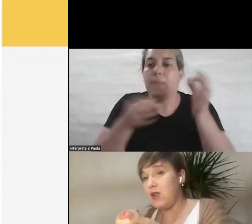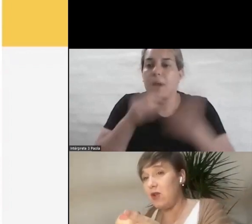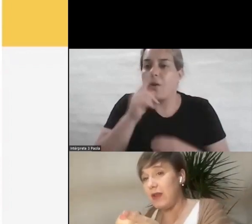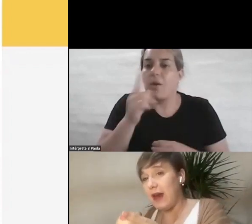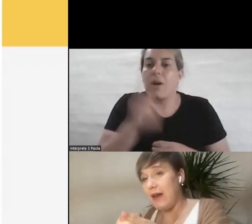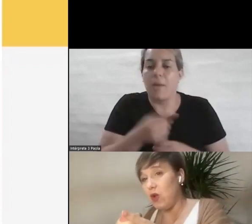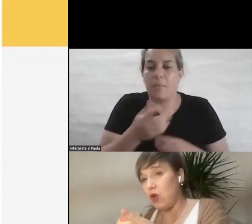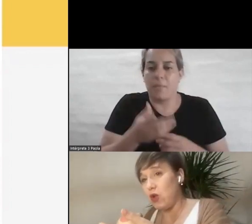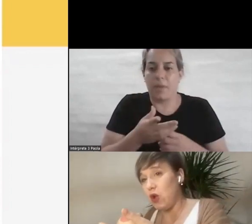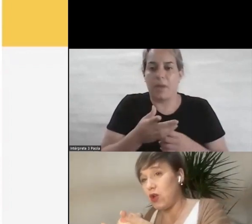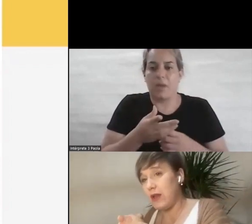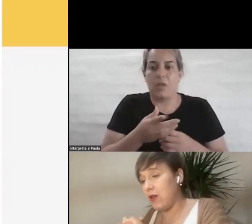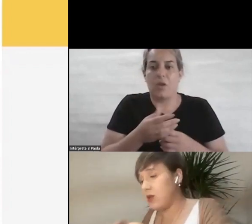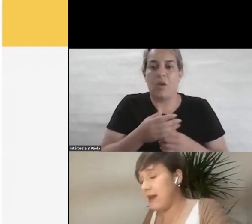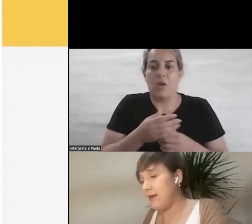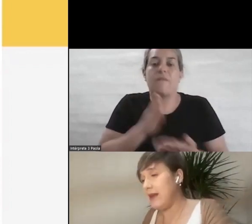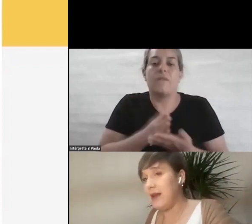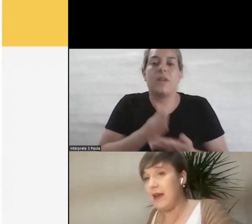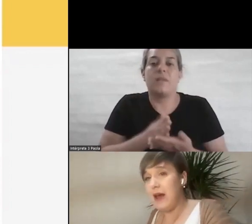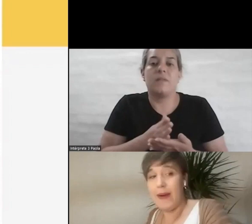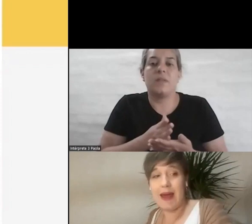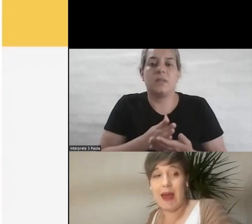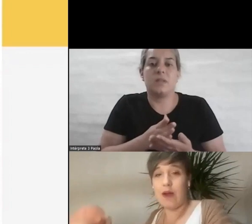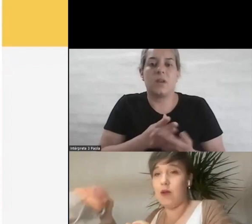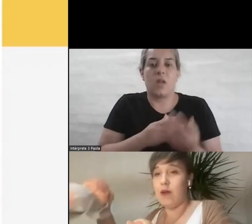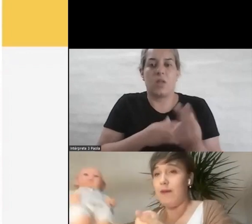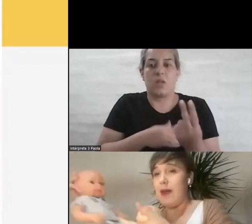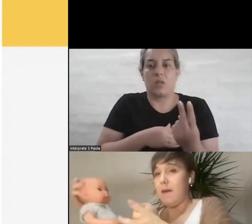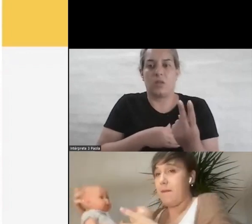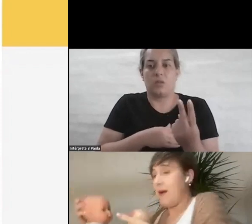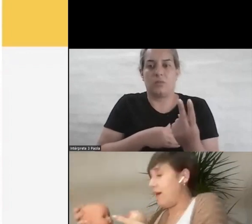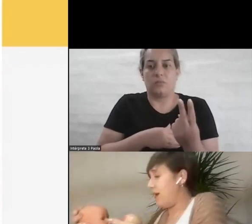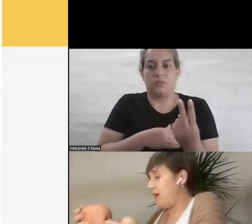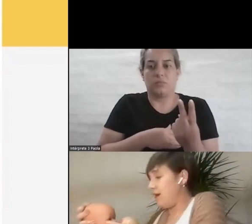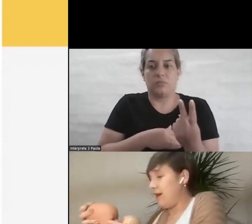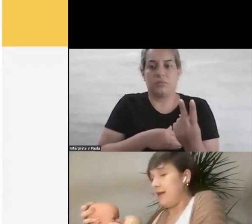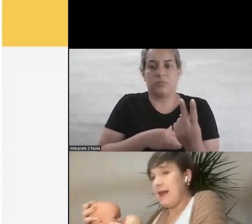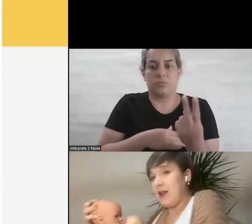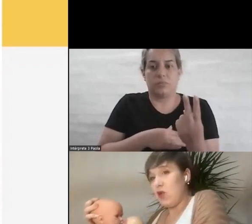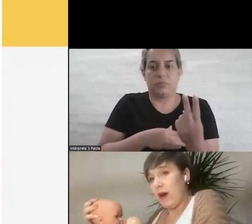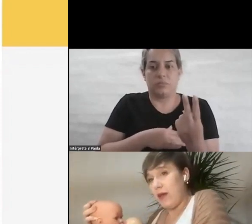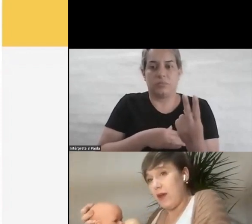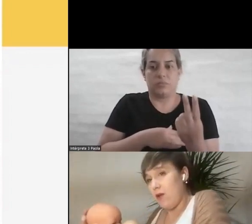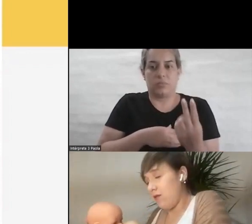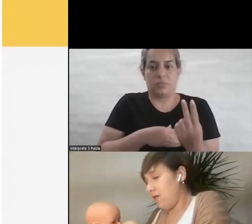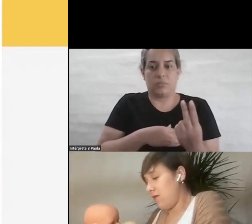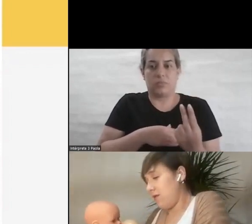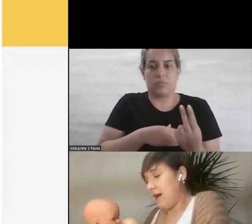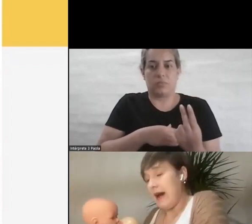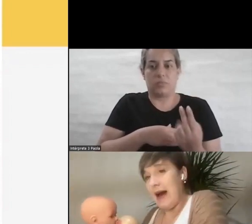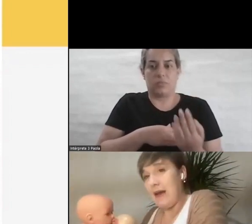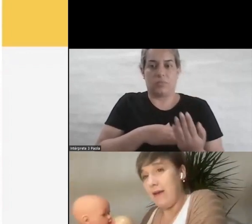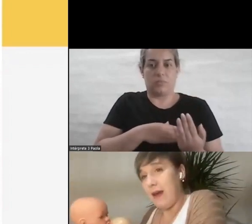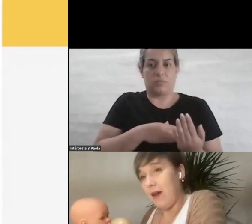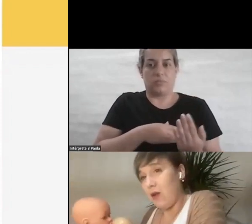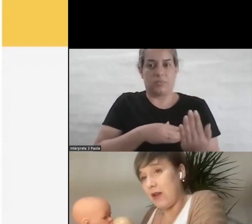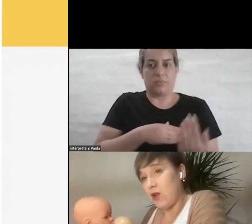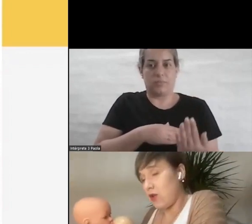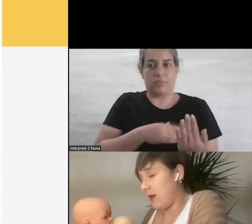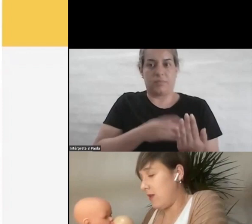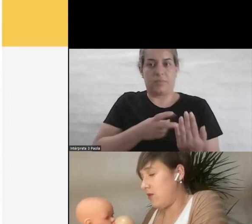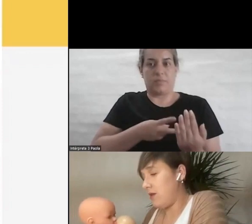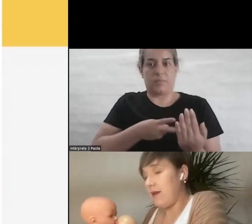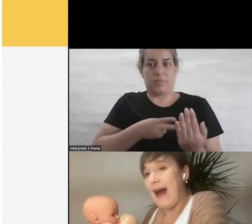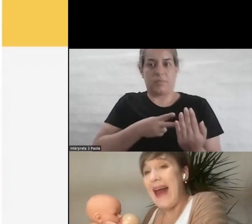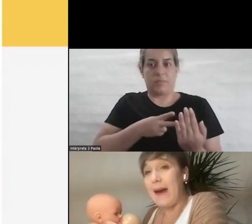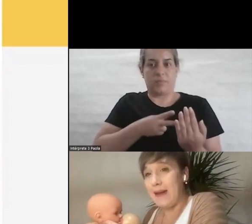al pecho, dejando 2 dedos libres para que cuando el bebé mame, dar sujeción al bebé con esos